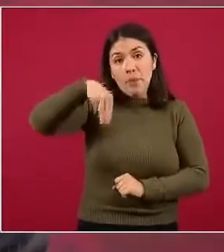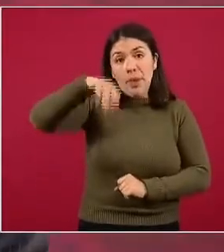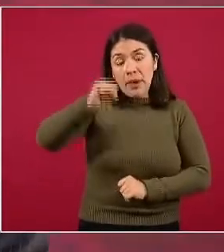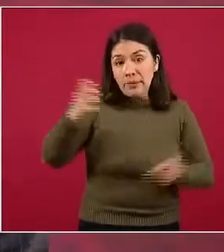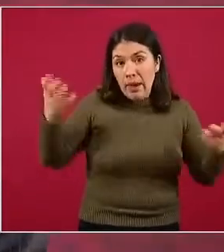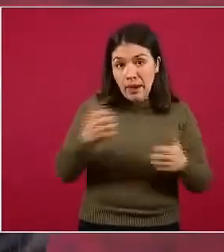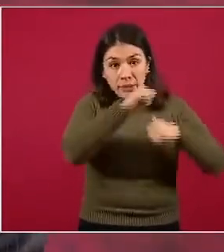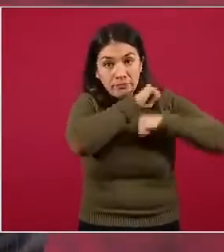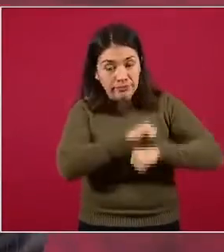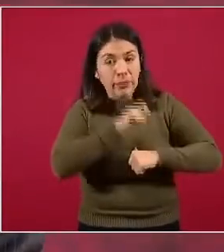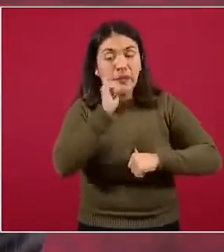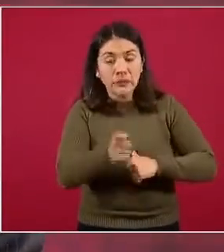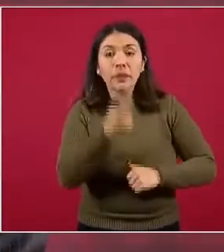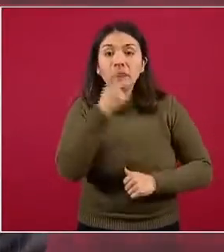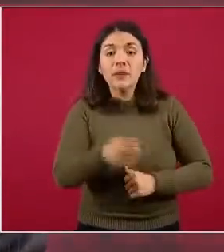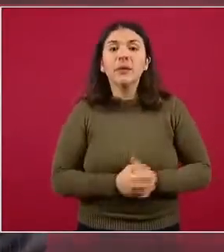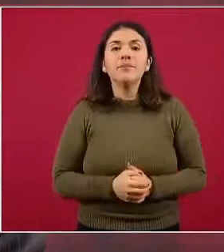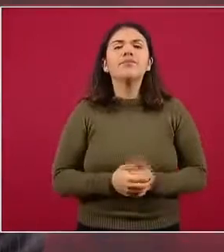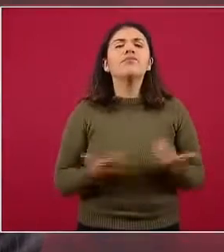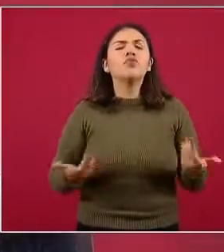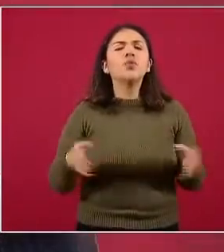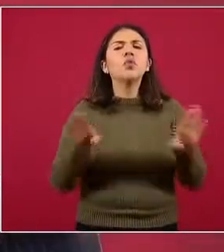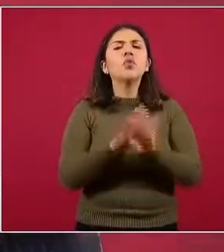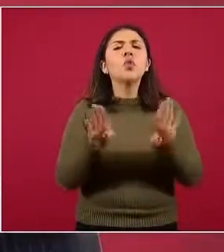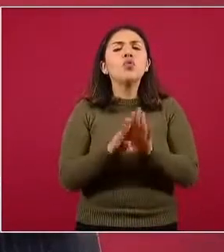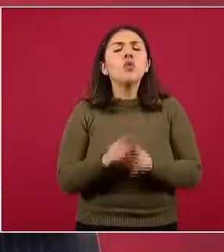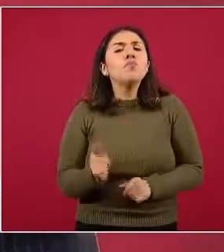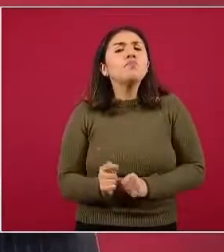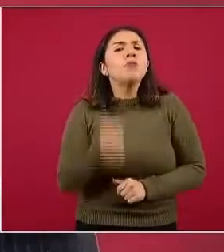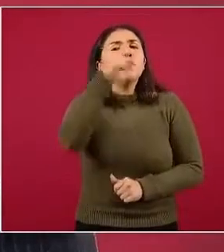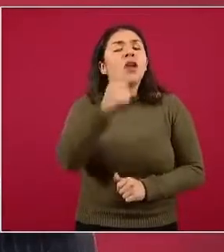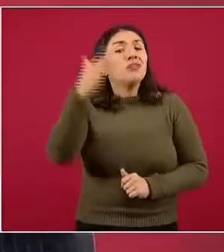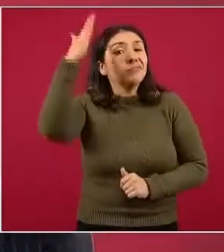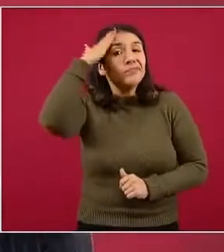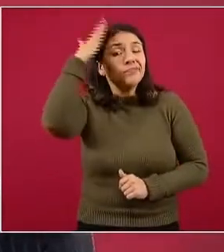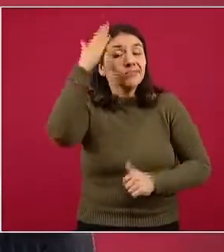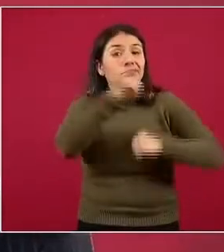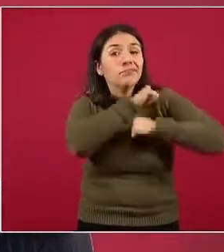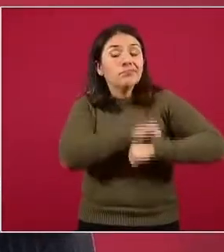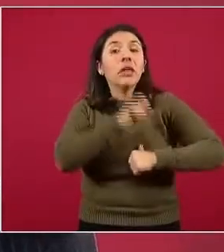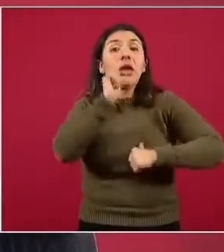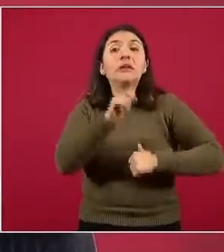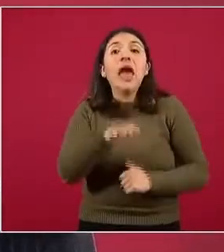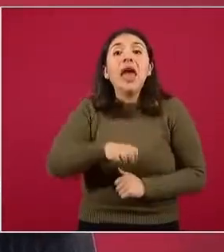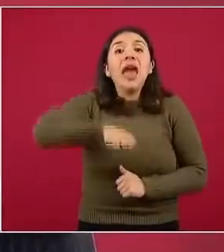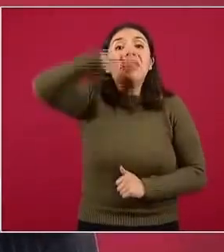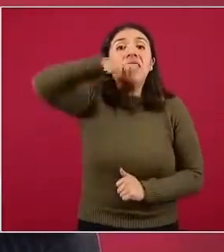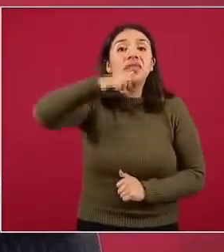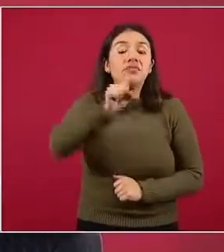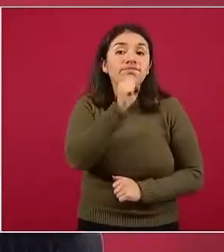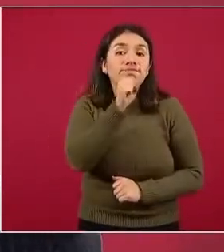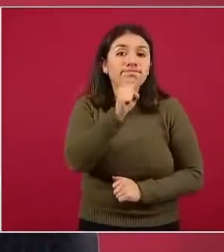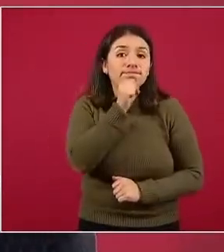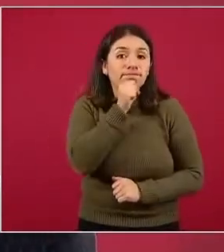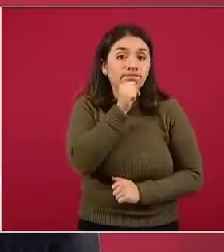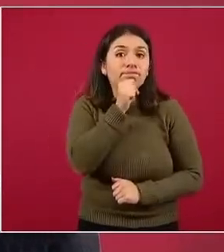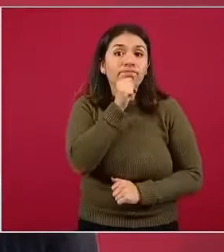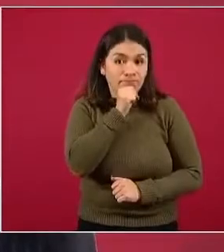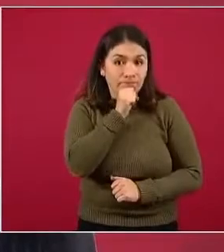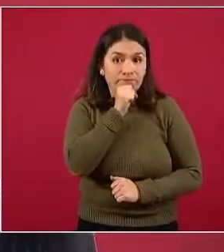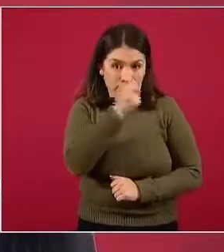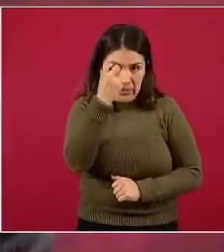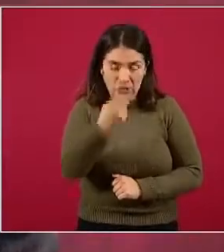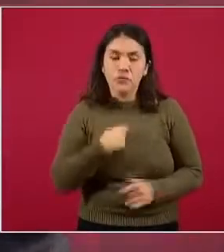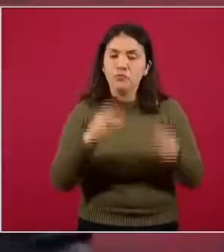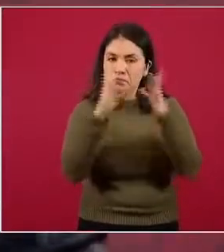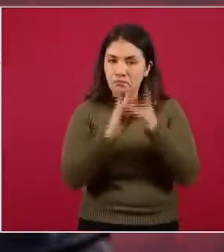Salud, el eje de la priorización son las edades. Y lo vamos a